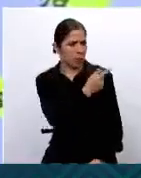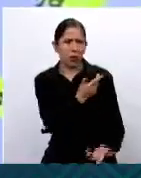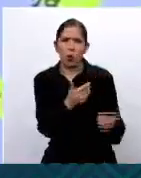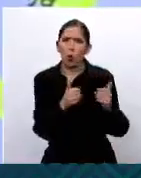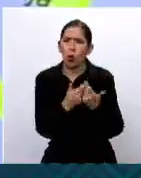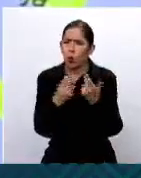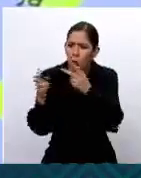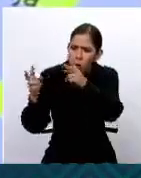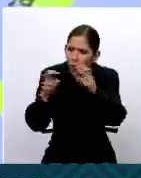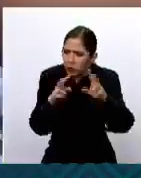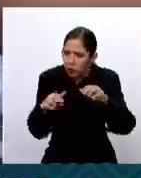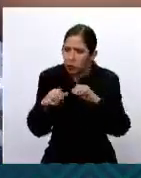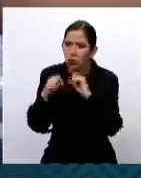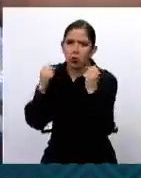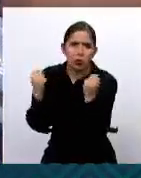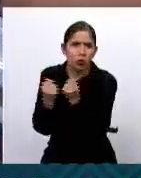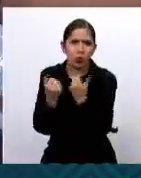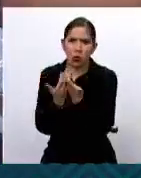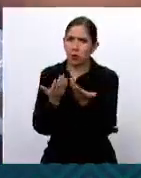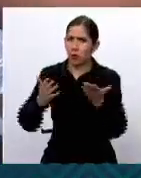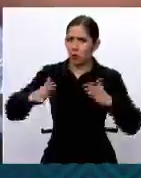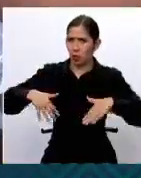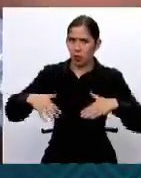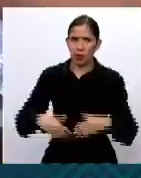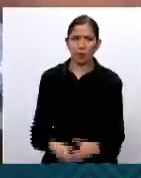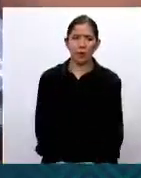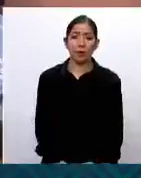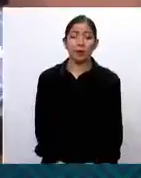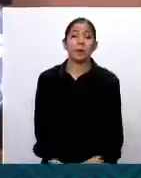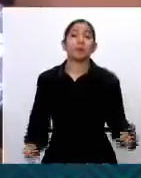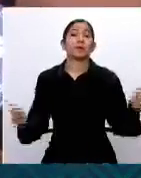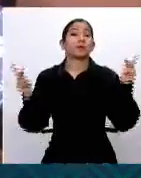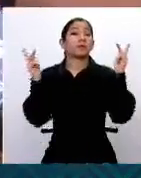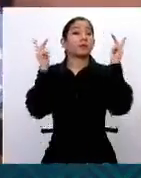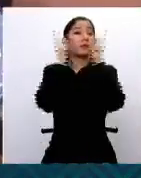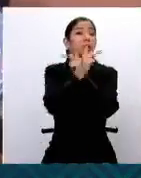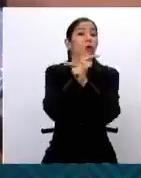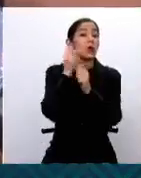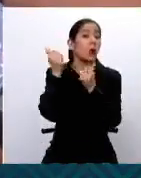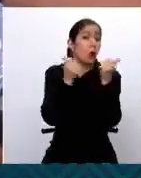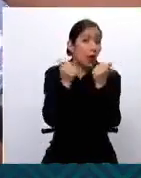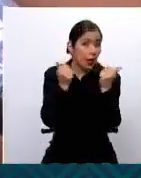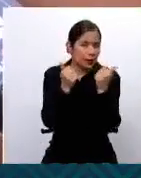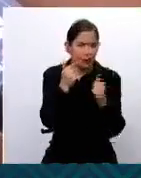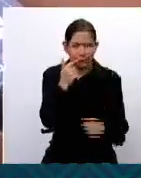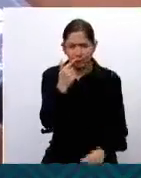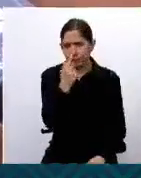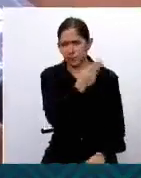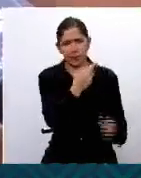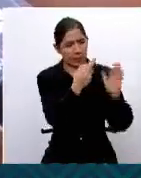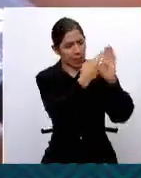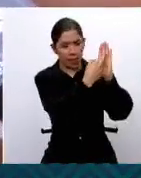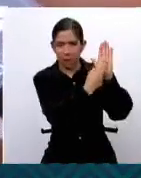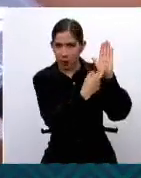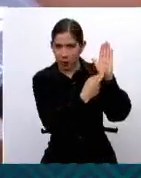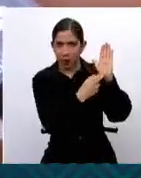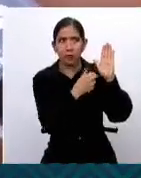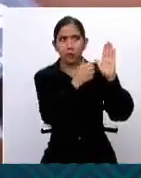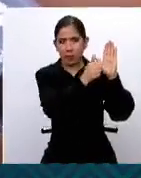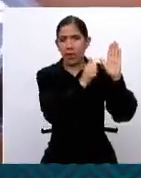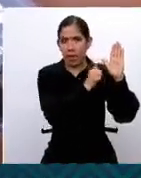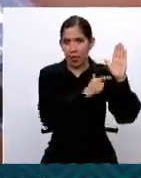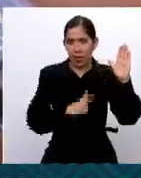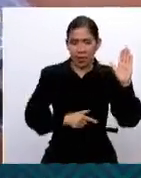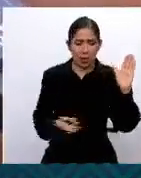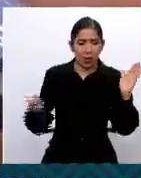técnico socioeconómico. Lo más alarmante de este reglamento aprobado por el señor alcalde de